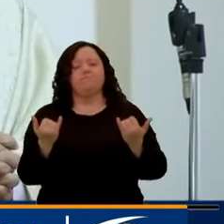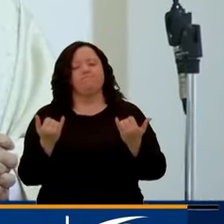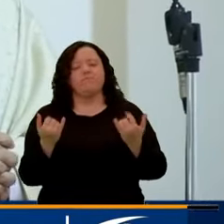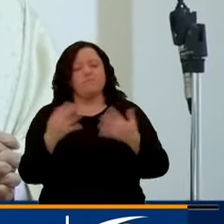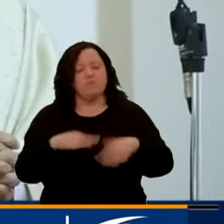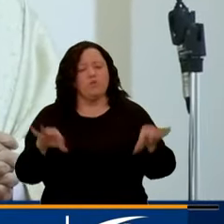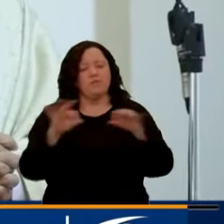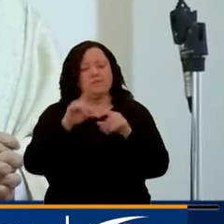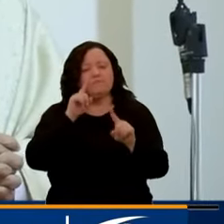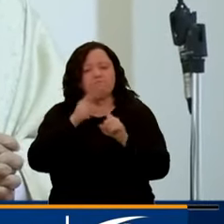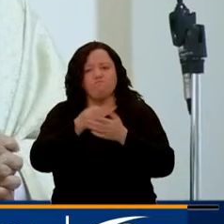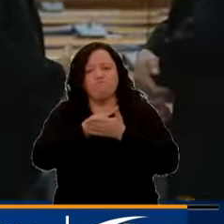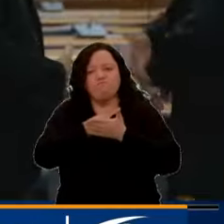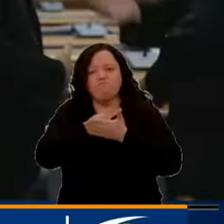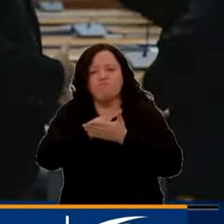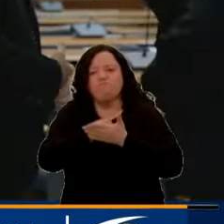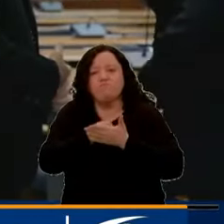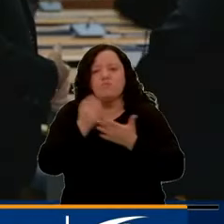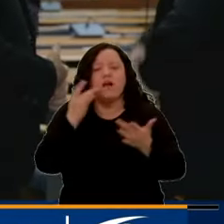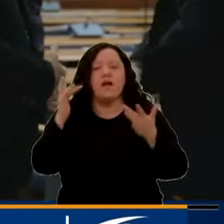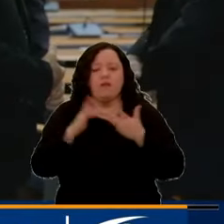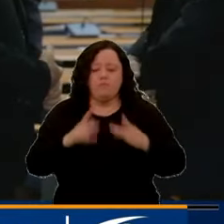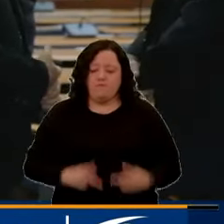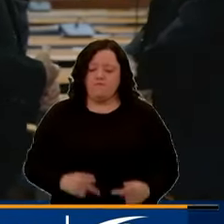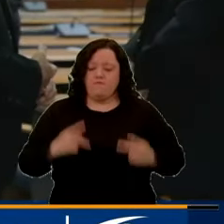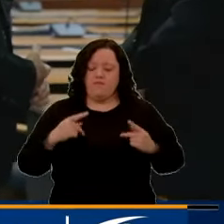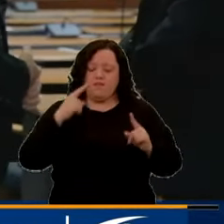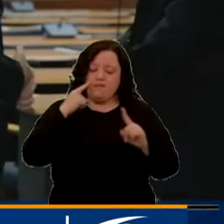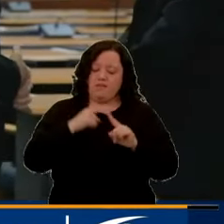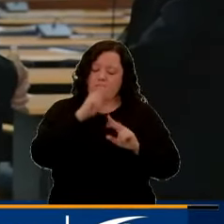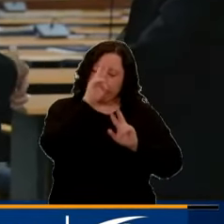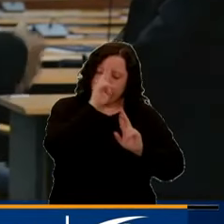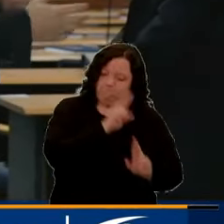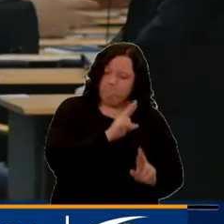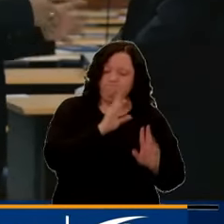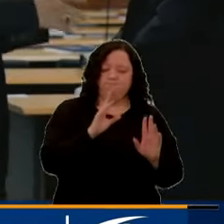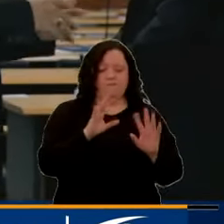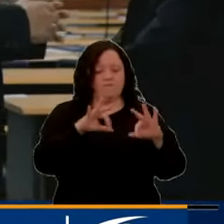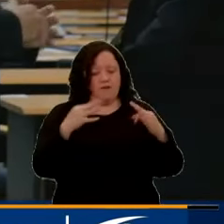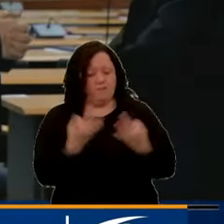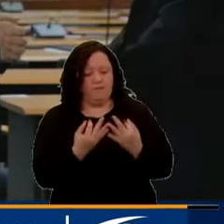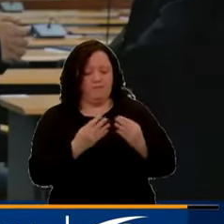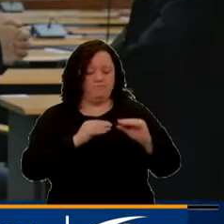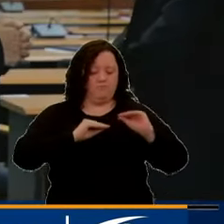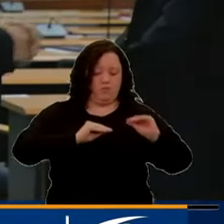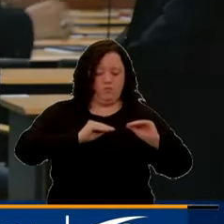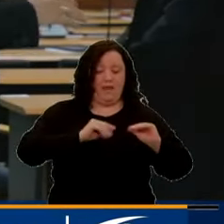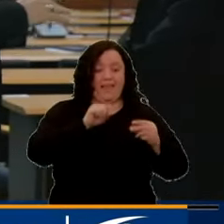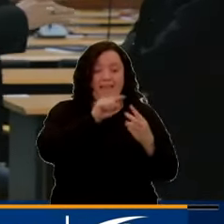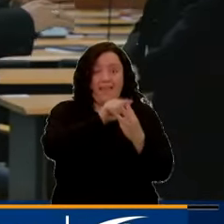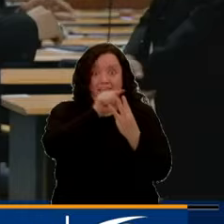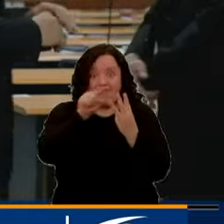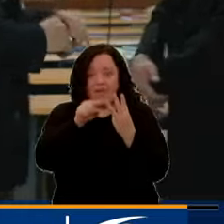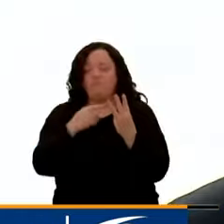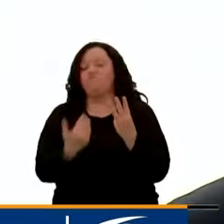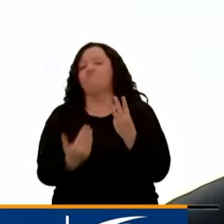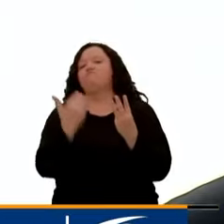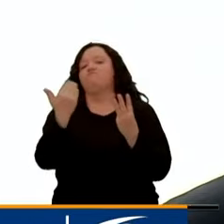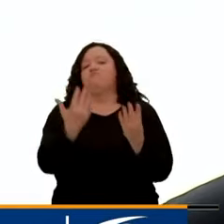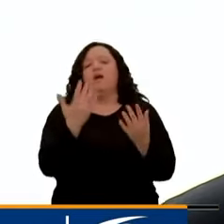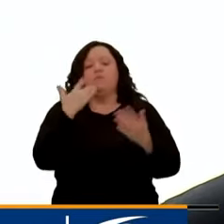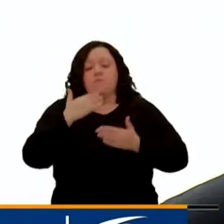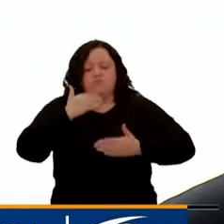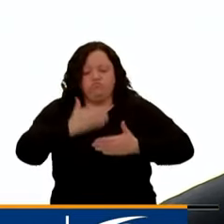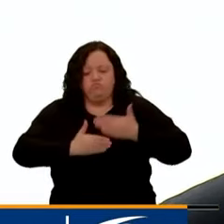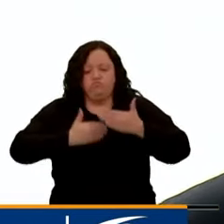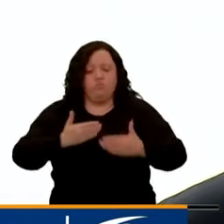muy especial hoy en el respeto por la vida, la familia, la educación. Esos tres ejes nos ayudarían a recorrer un camino